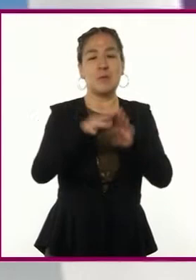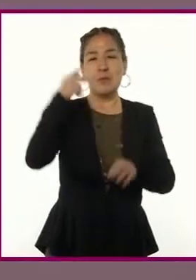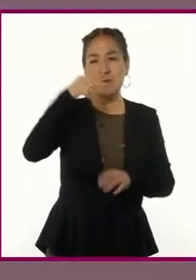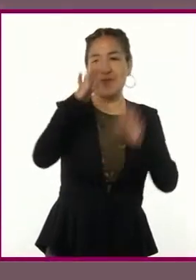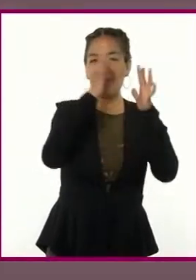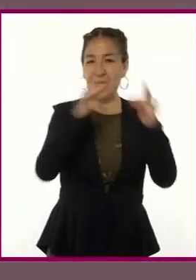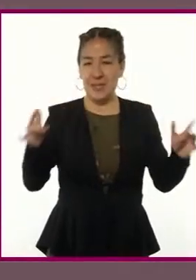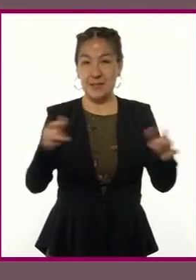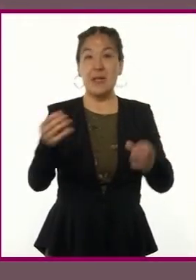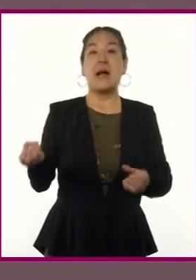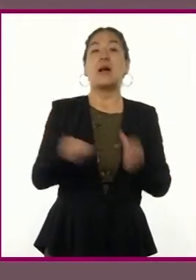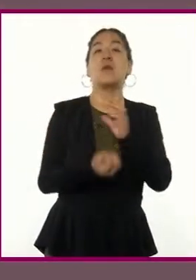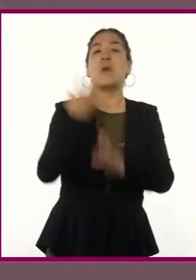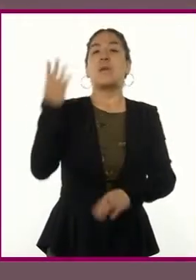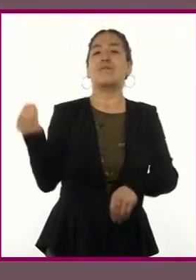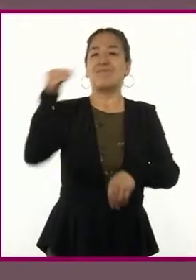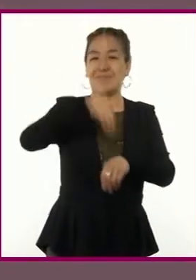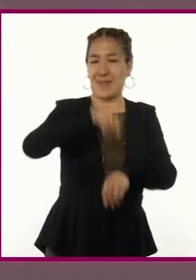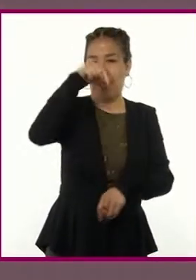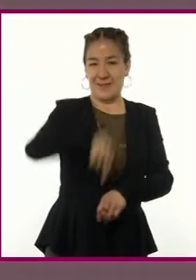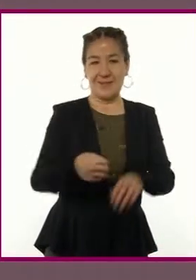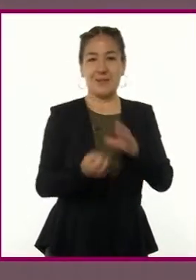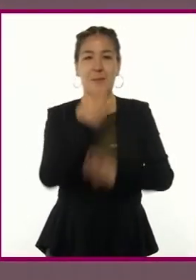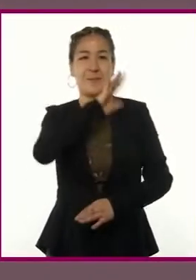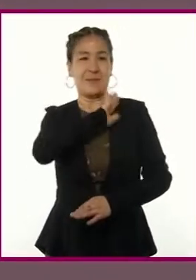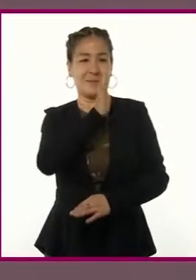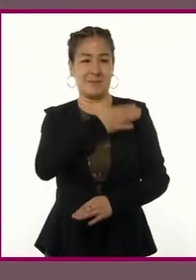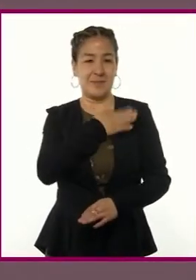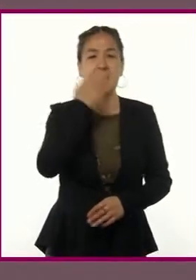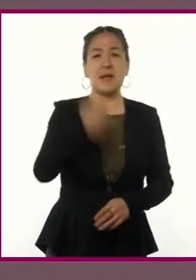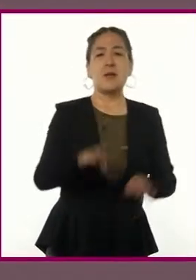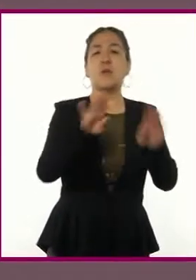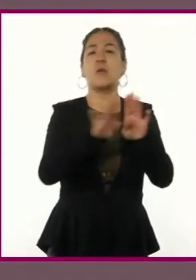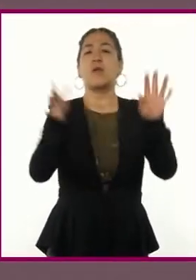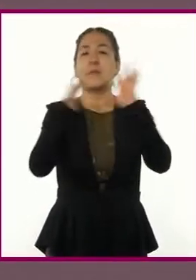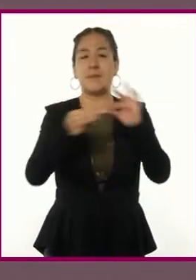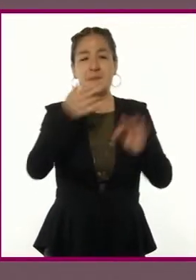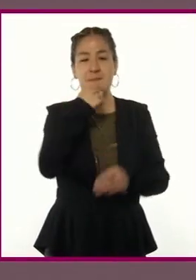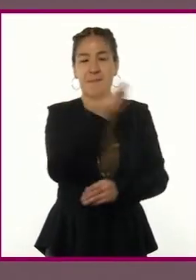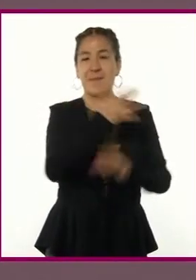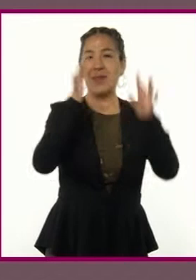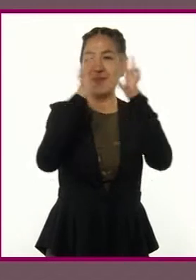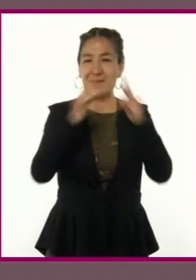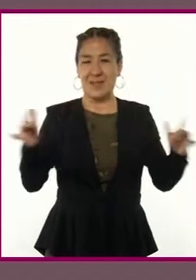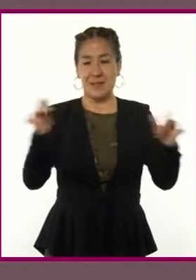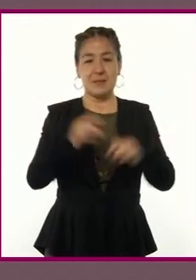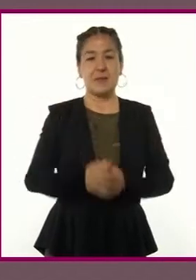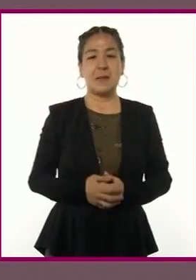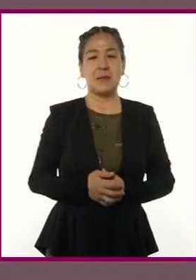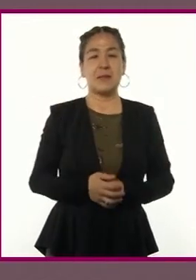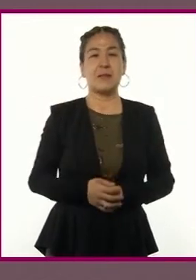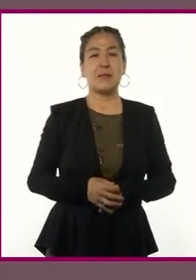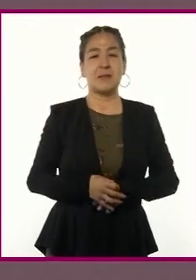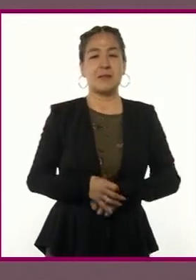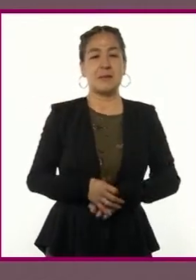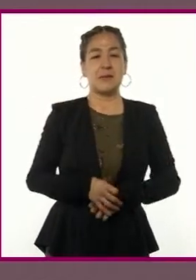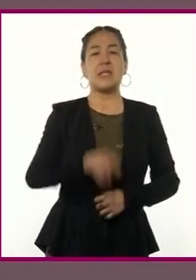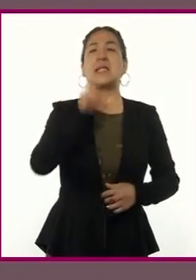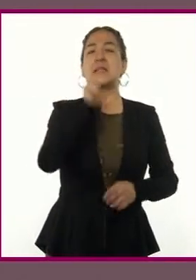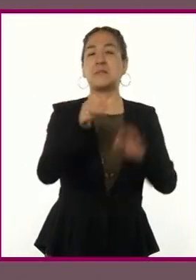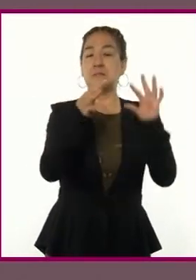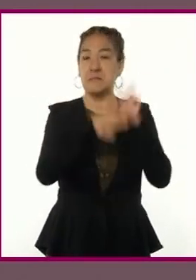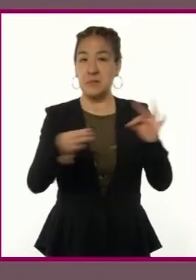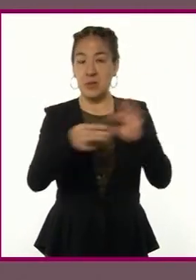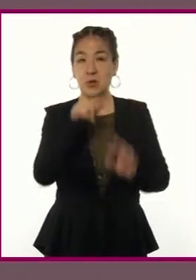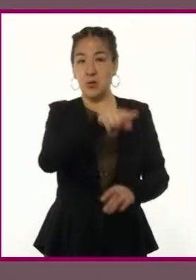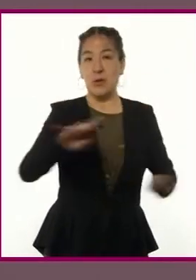España. El segundo caso se relaciona con las declaraciones del naturalista francés Conde de Buffon, quien afirmó que